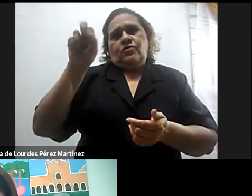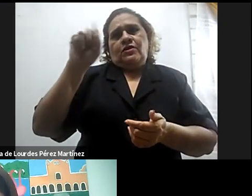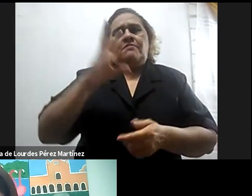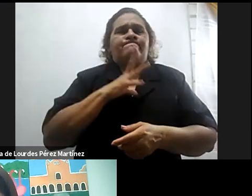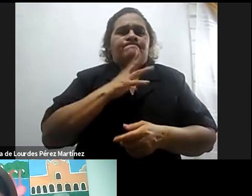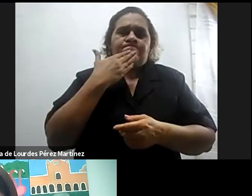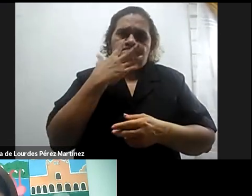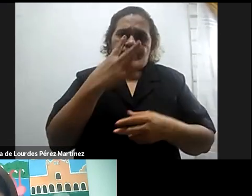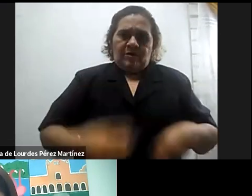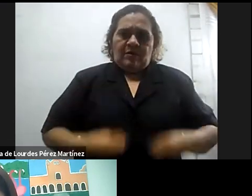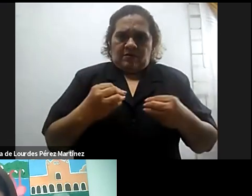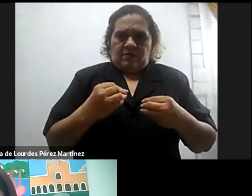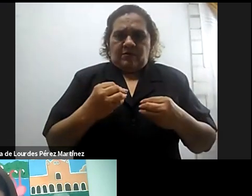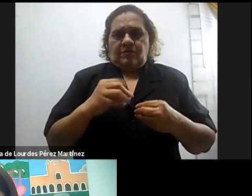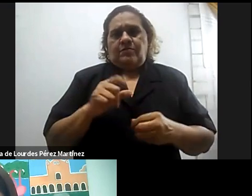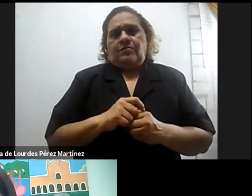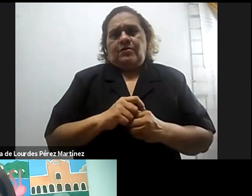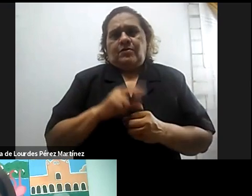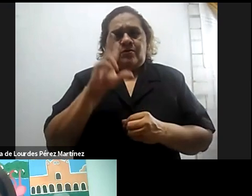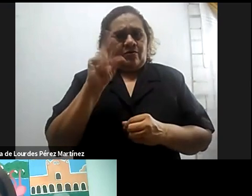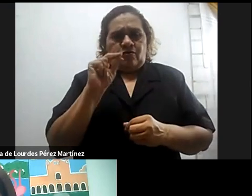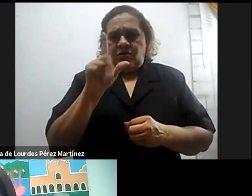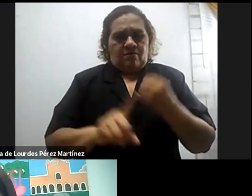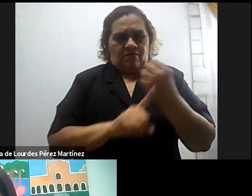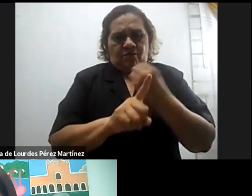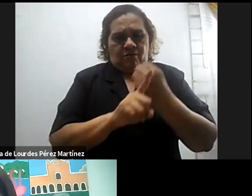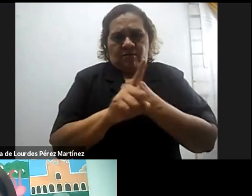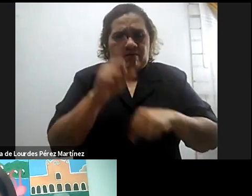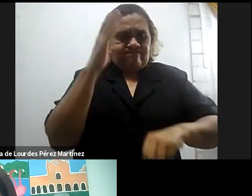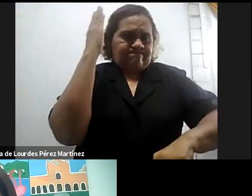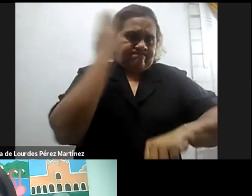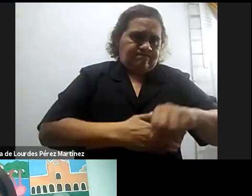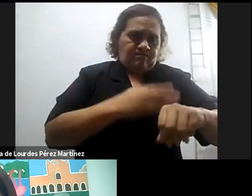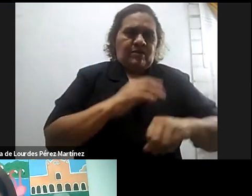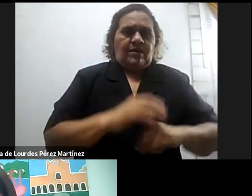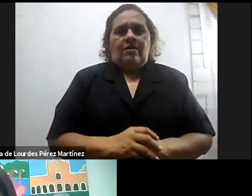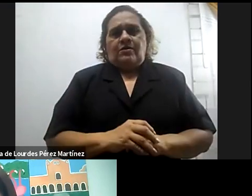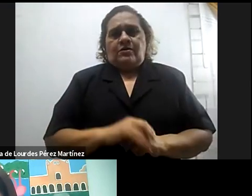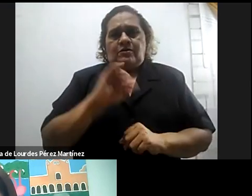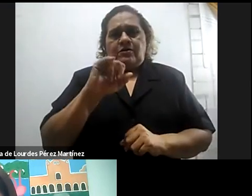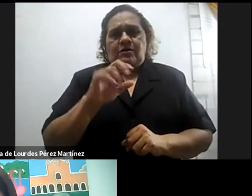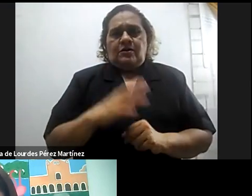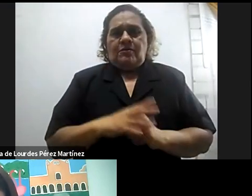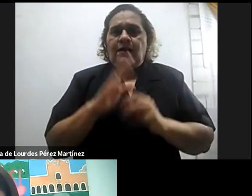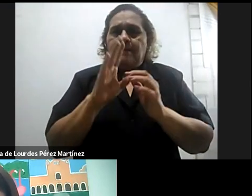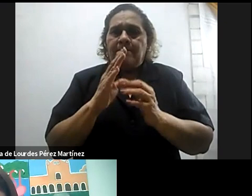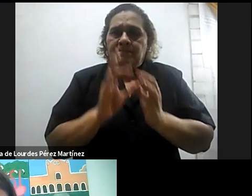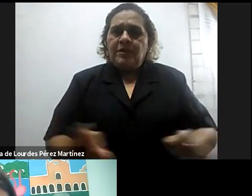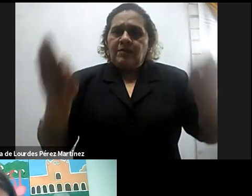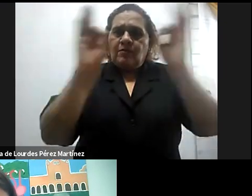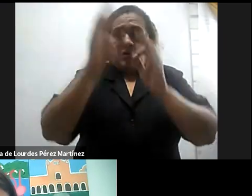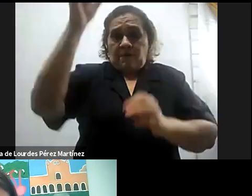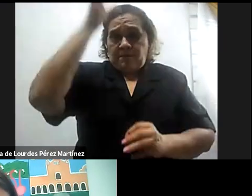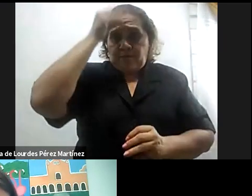plena, ¿no? La diabetes no es una sentencia de amputaciones, entonces sí es bien importante que